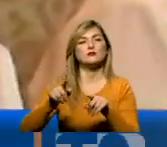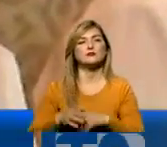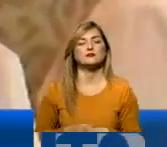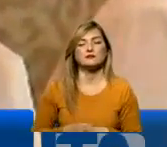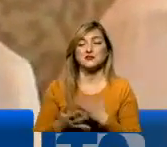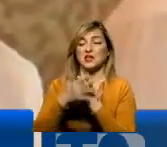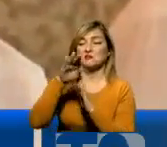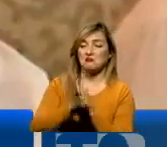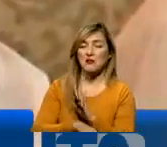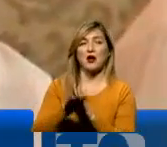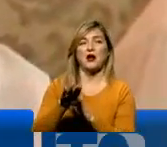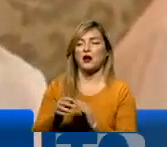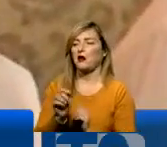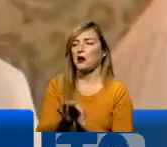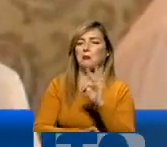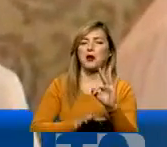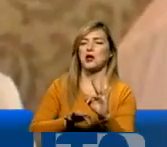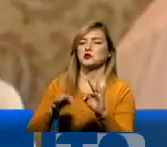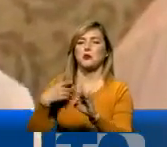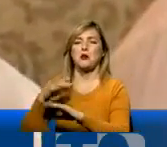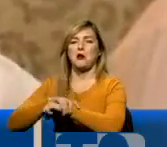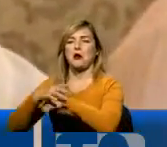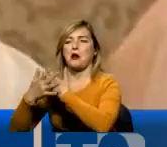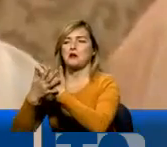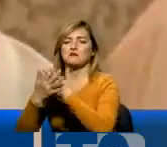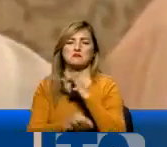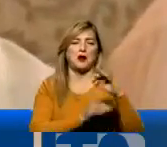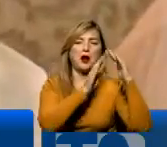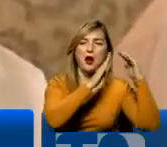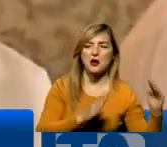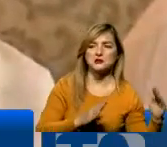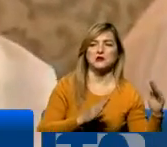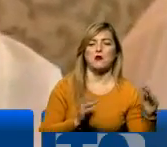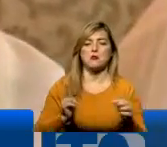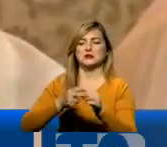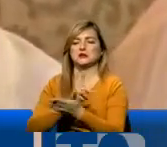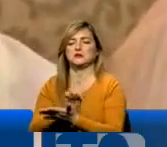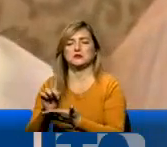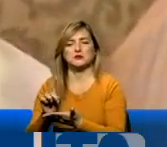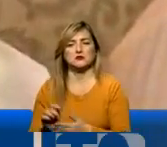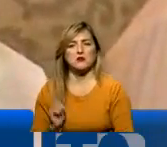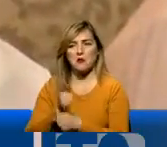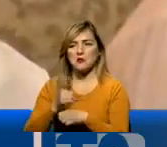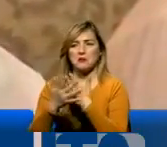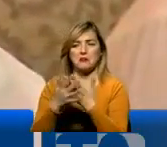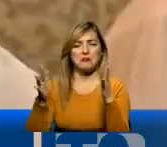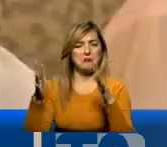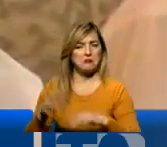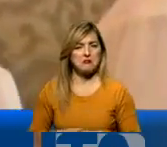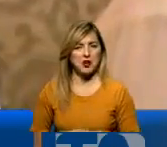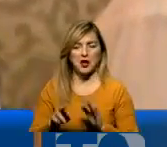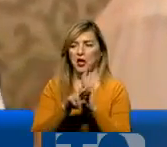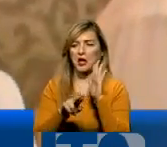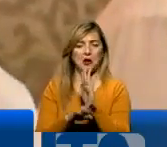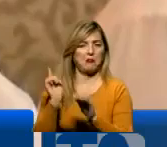abreviados, las medidas cautelares que son suplantadas por otras, la prisión preventiva, que ya no es una